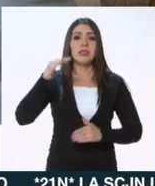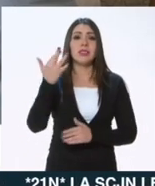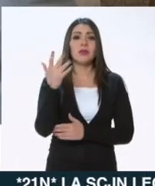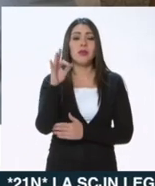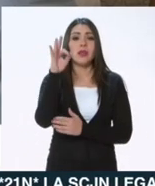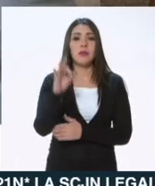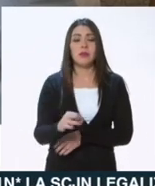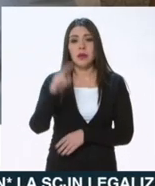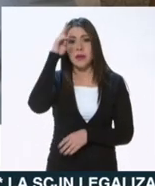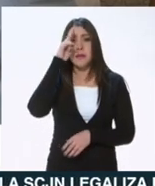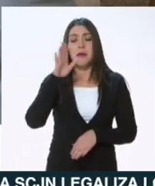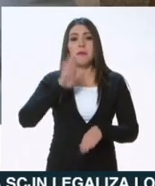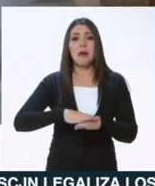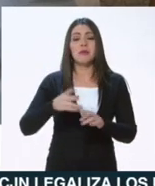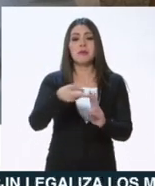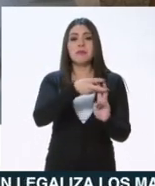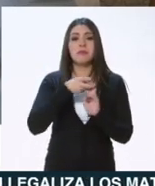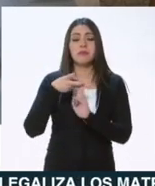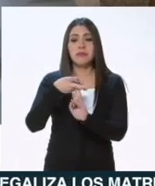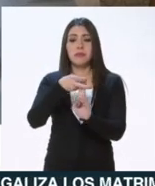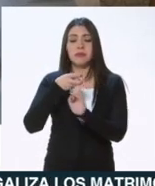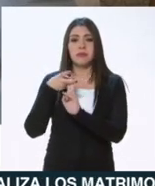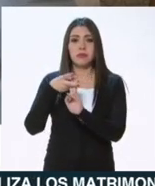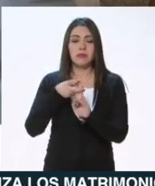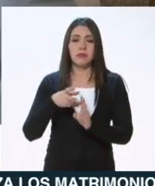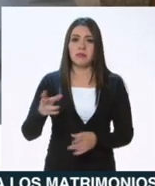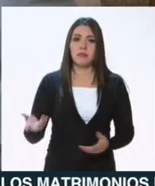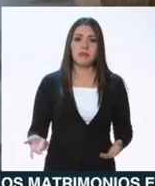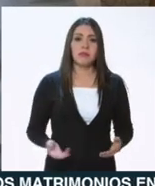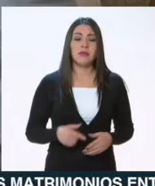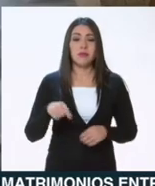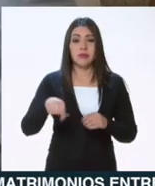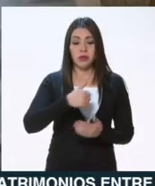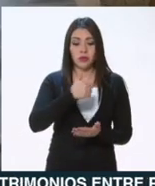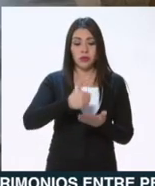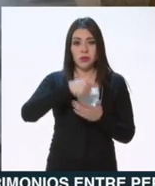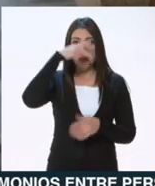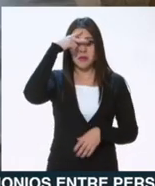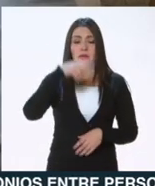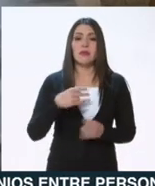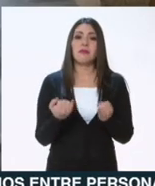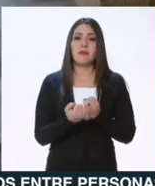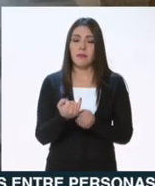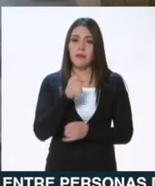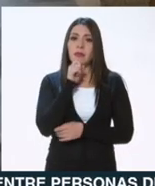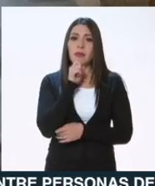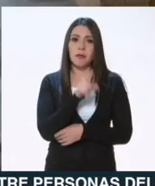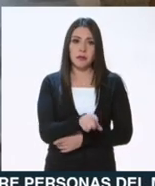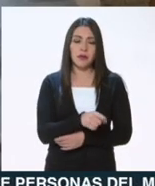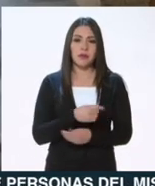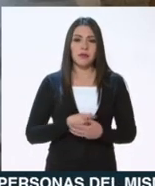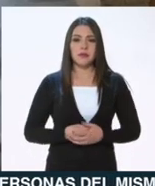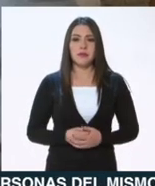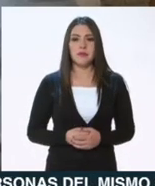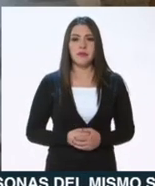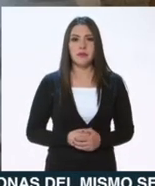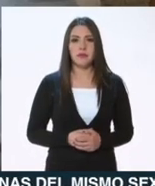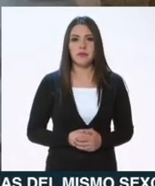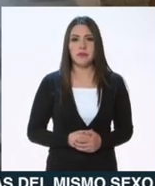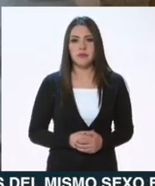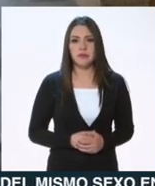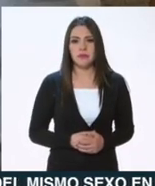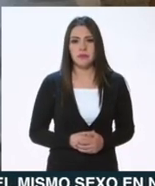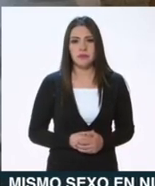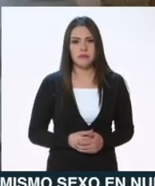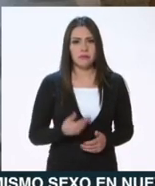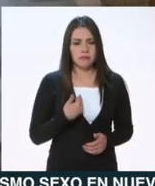los delitos de secuestro en términos generales. Y la Ciudad de México no fue la excepción. Yo de verdad, y lo he dicho